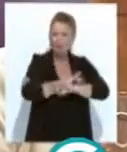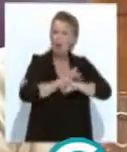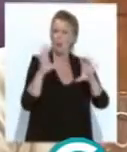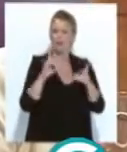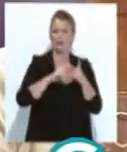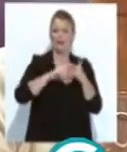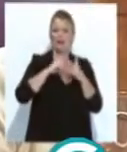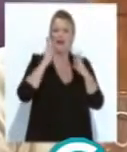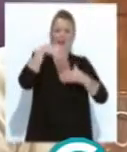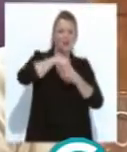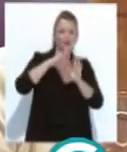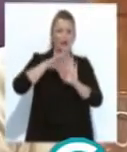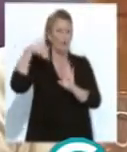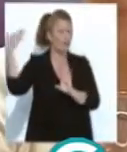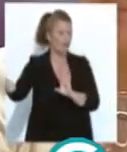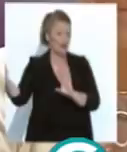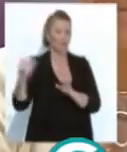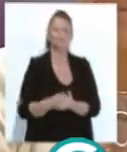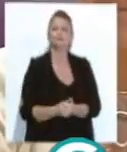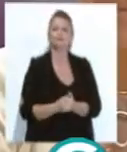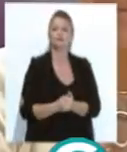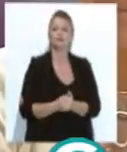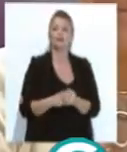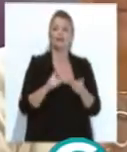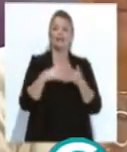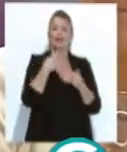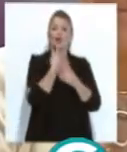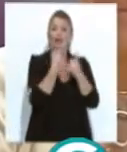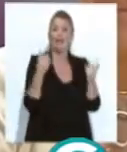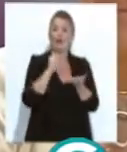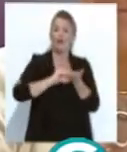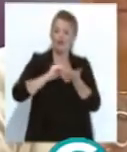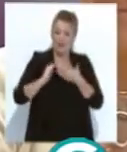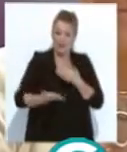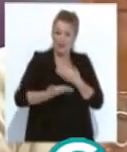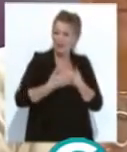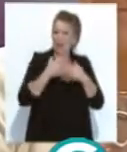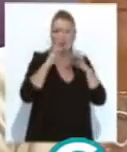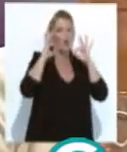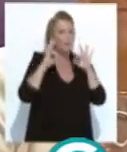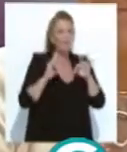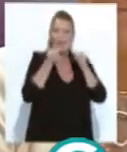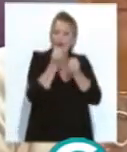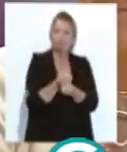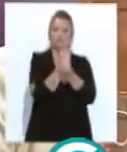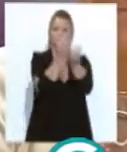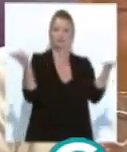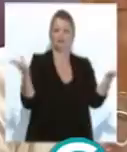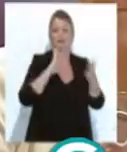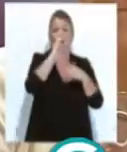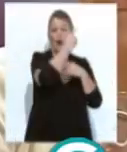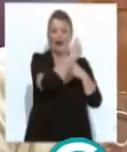digo hacia adentro sea lo mismo que digo hacia afuera, de que lo que digo en la oficina cerrada sea exactamente lo mismo que digo frente a las